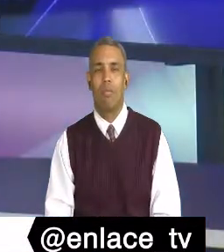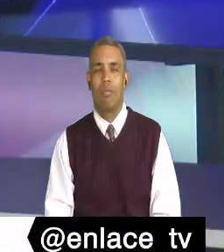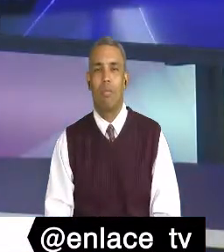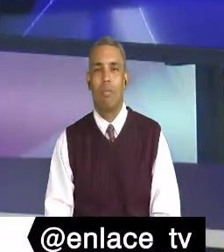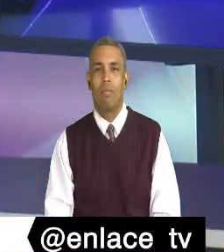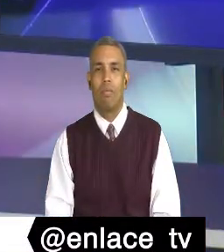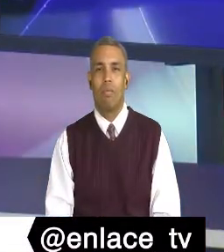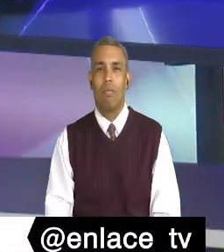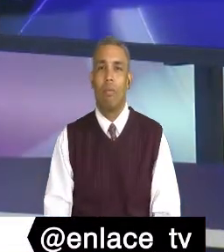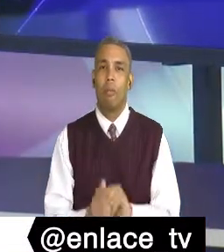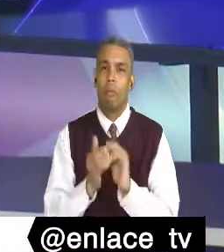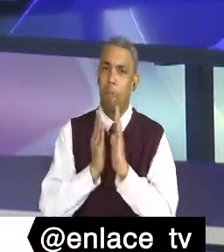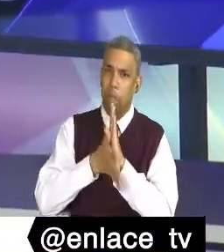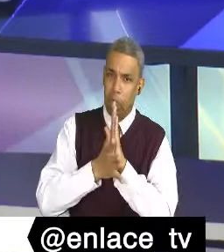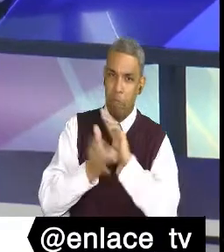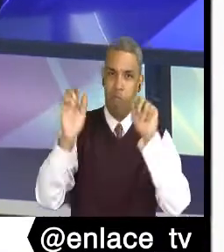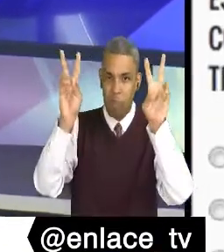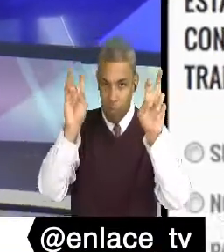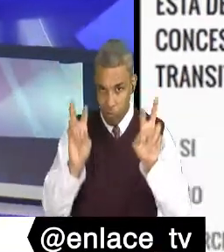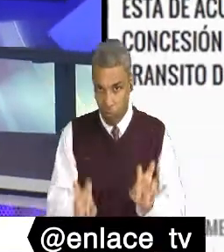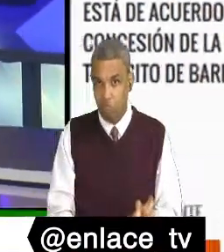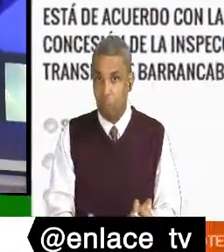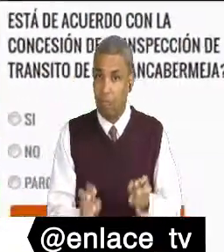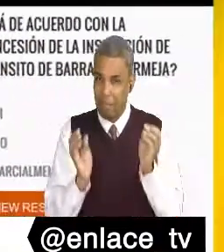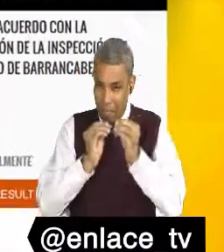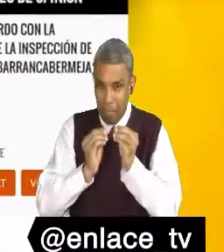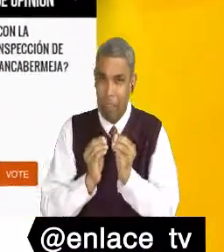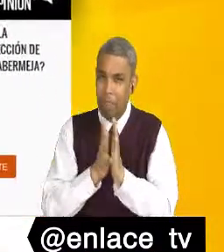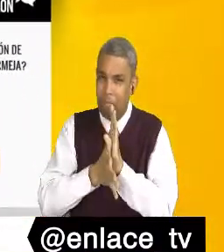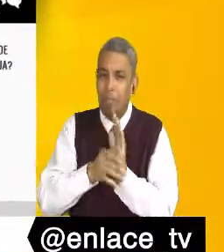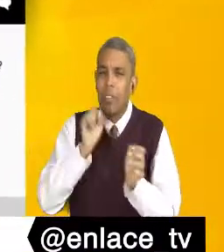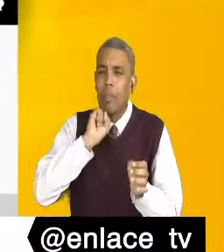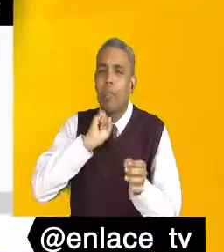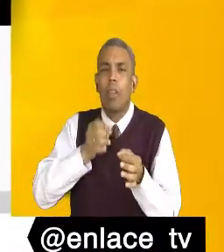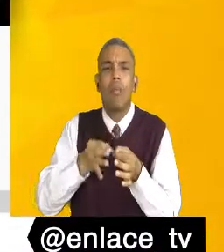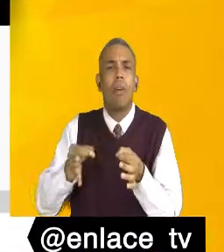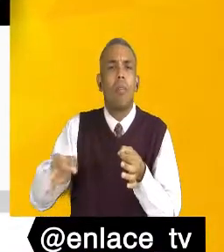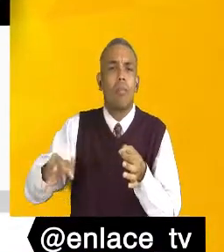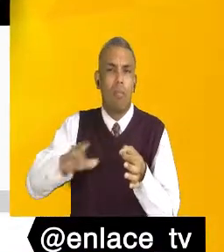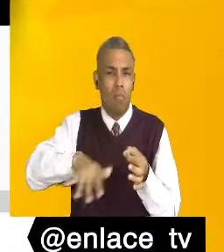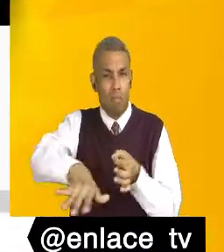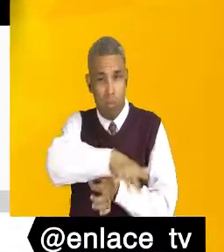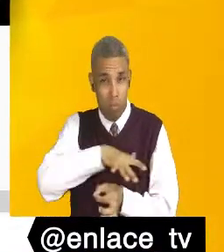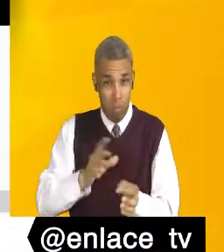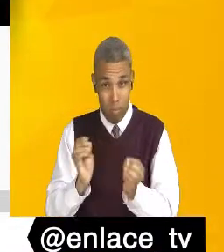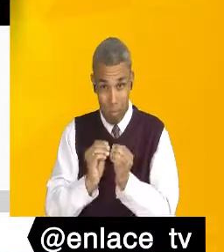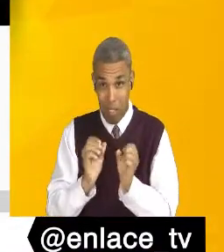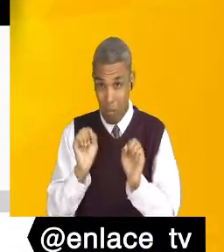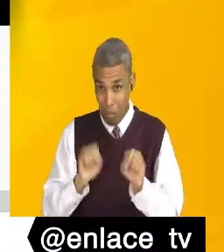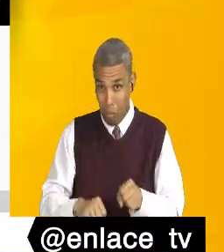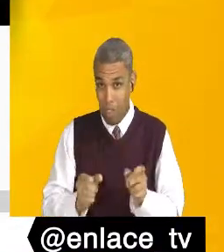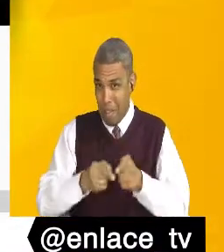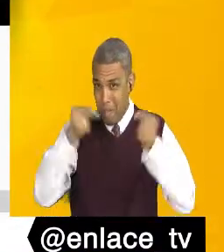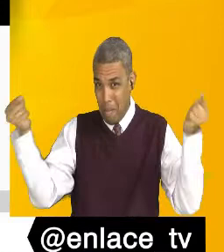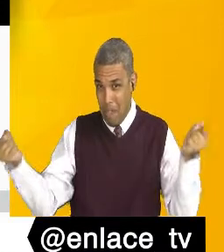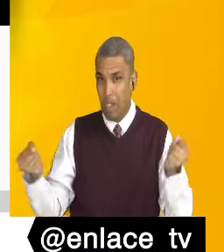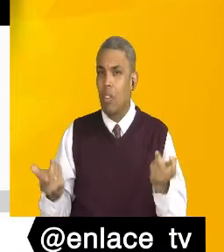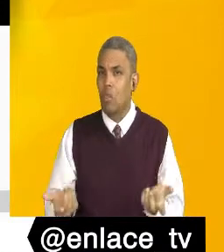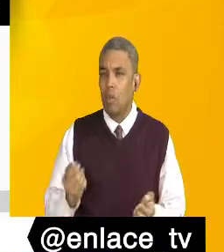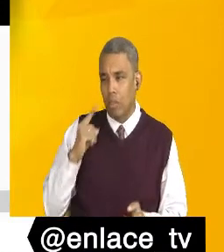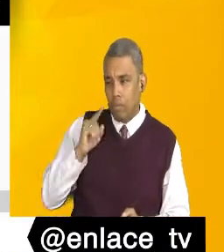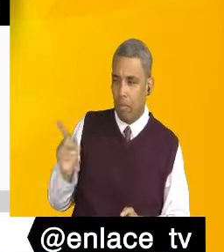Seguimos llevando a nuestra comunidad el acontecer de la ciudad y de la región. Estas y otras informaciones de Enlace Noticias las pueden hallar en nuestra página web